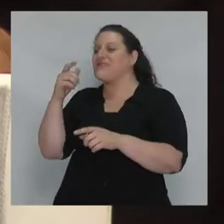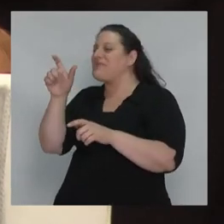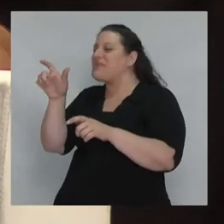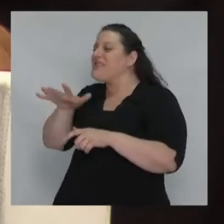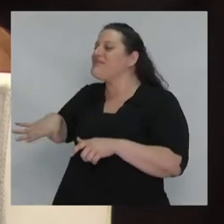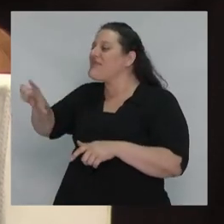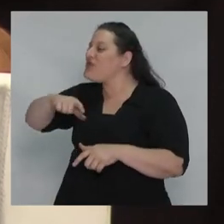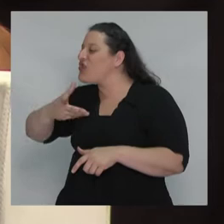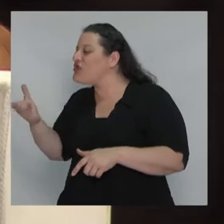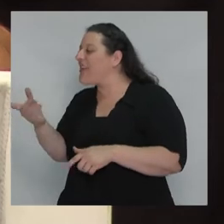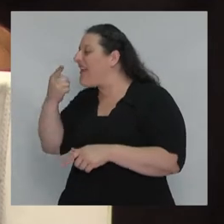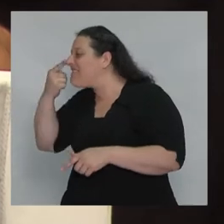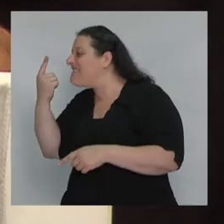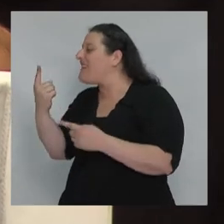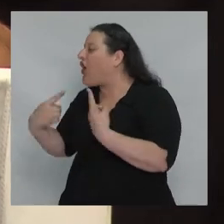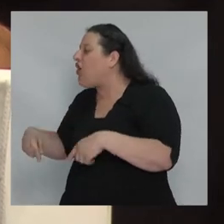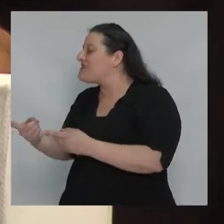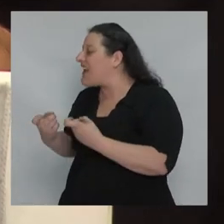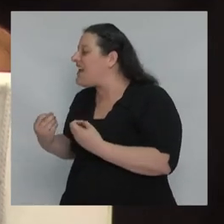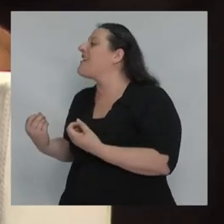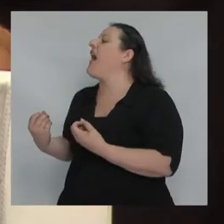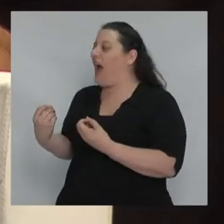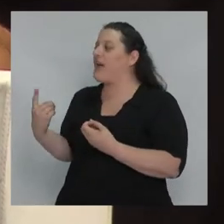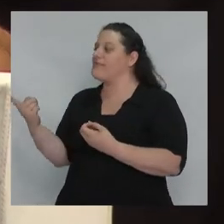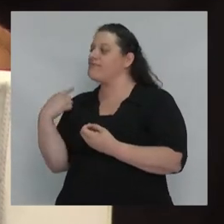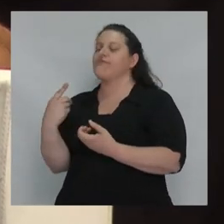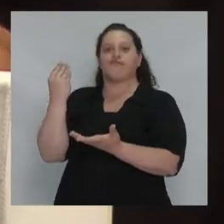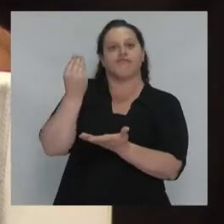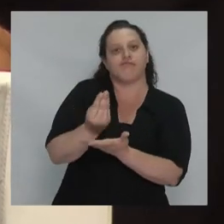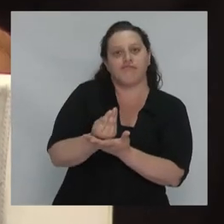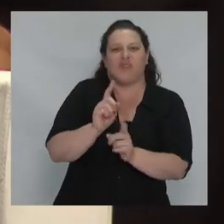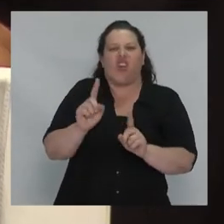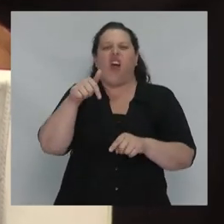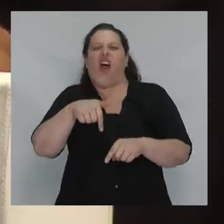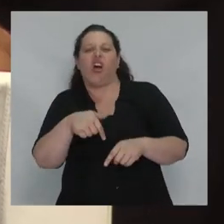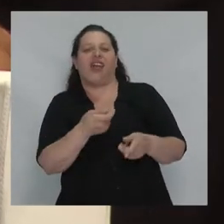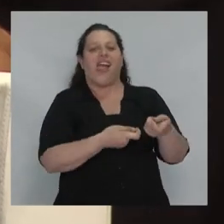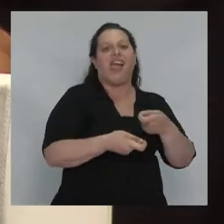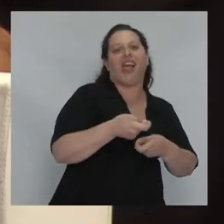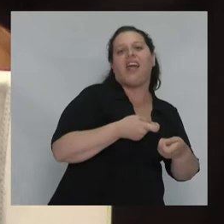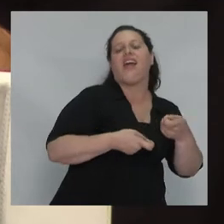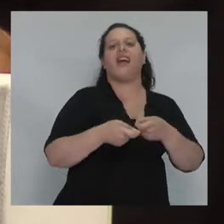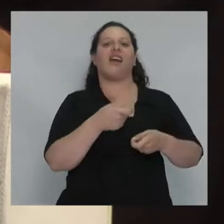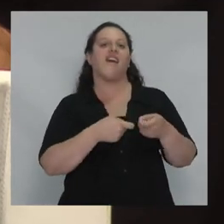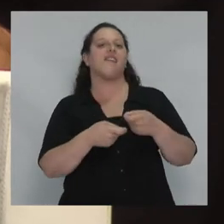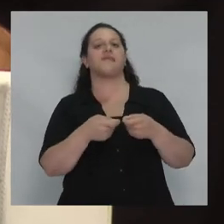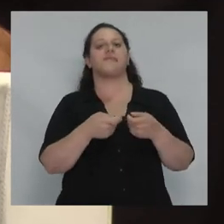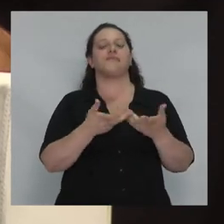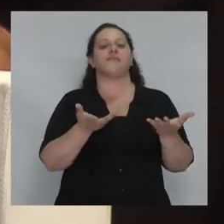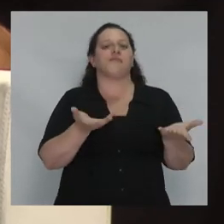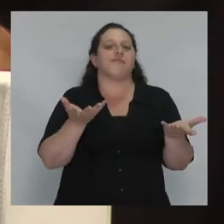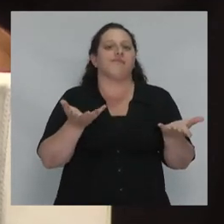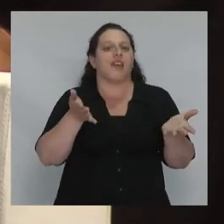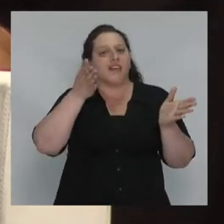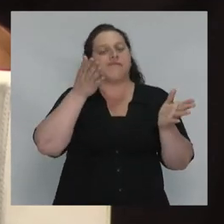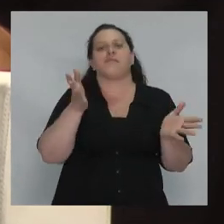intereses sociales y populares, porque se han dedicado al clientelismo, porque están dedicados, la